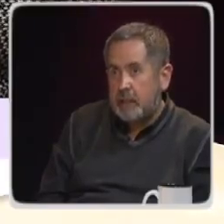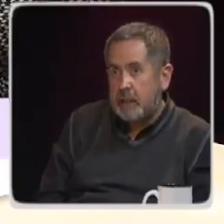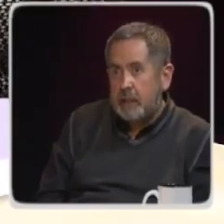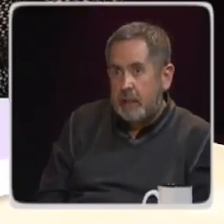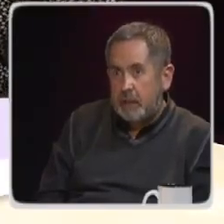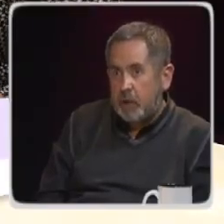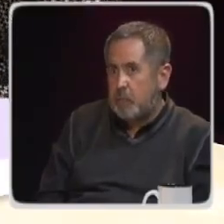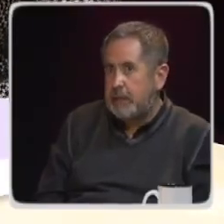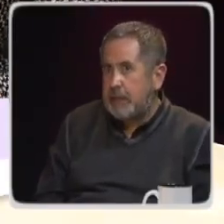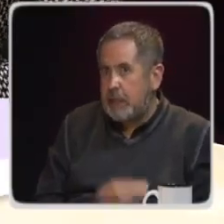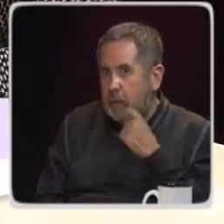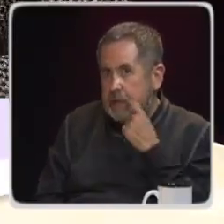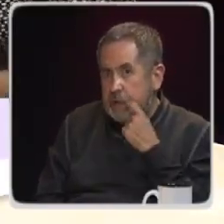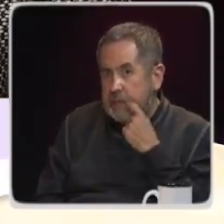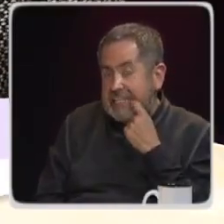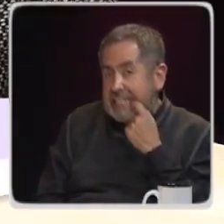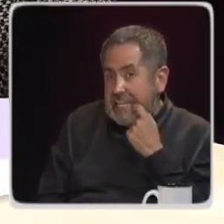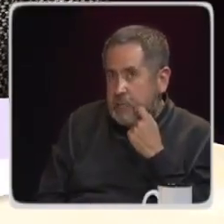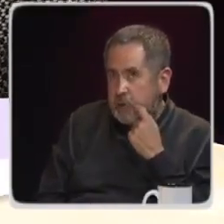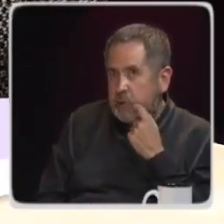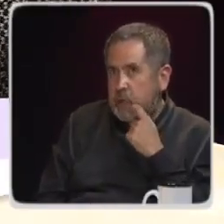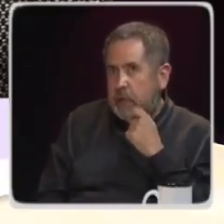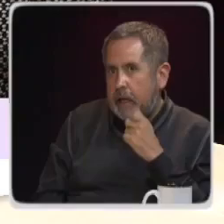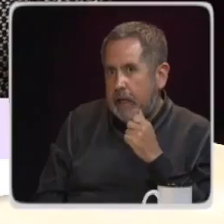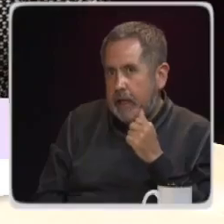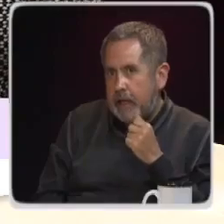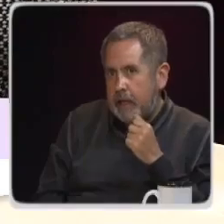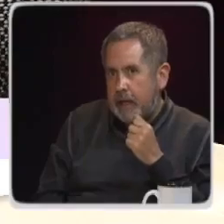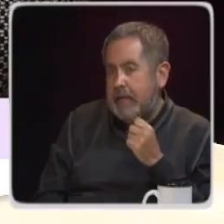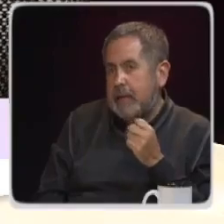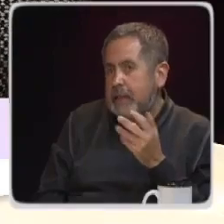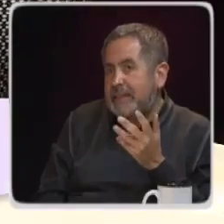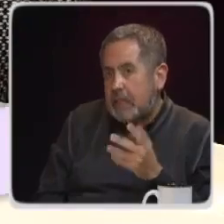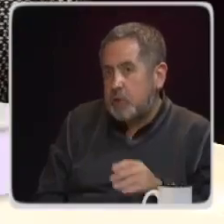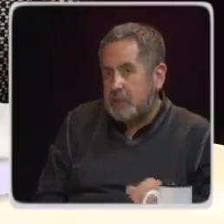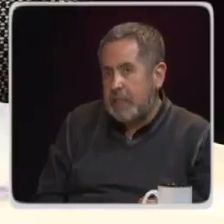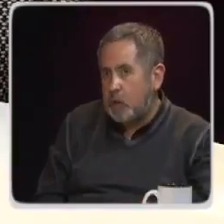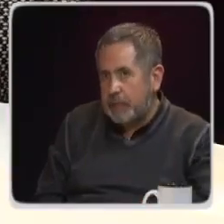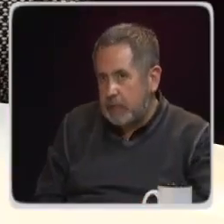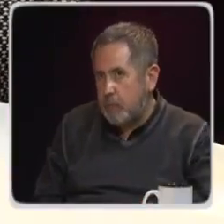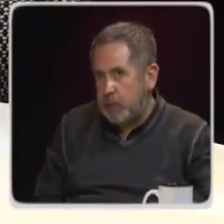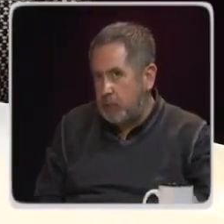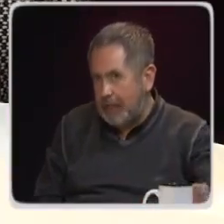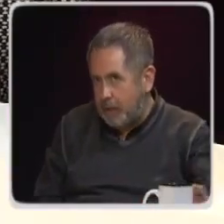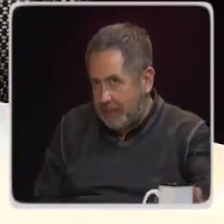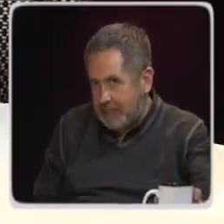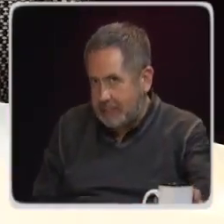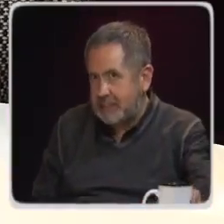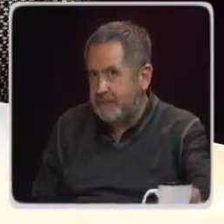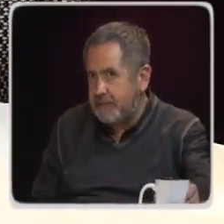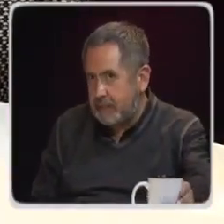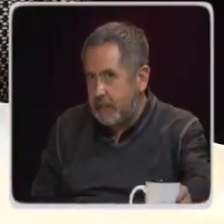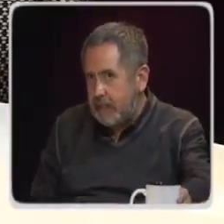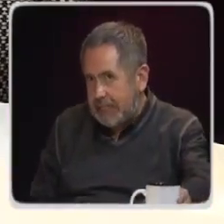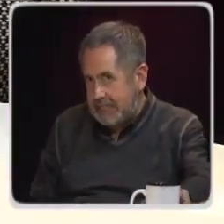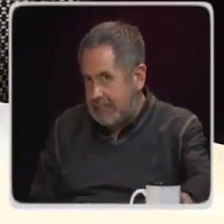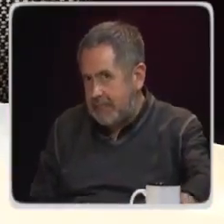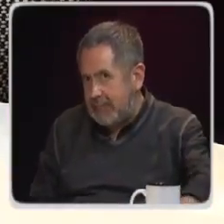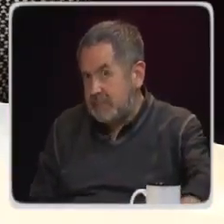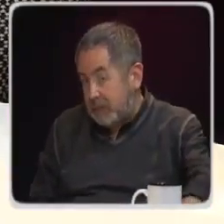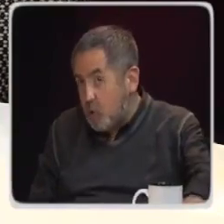la discapacidad? Bueno, yo creo que aquí primero somos la legislatura de la paridad y de la inclusión.